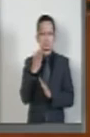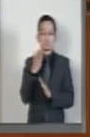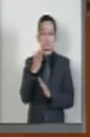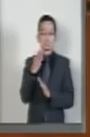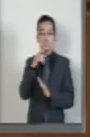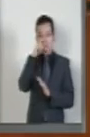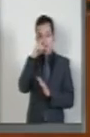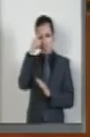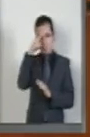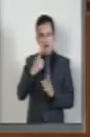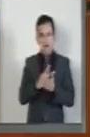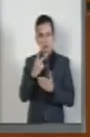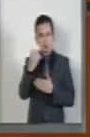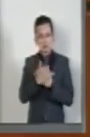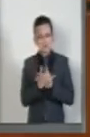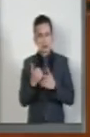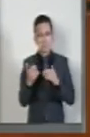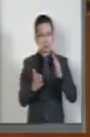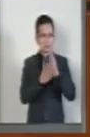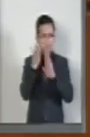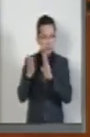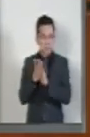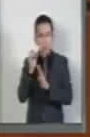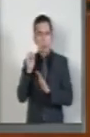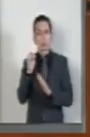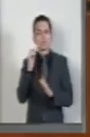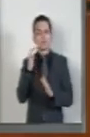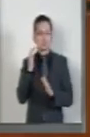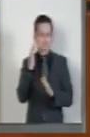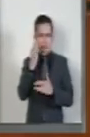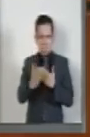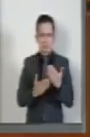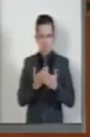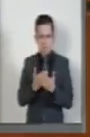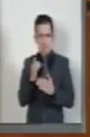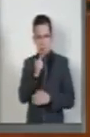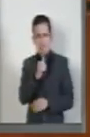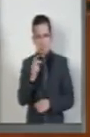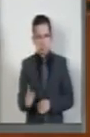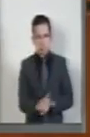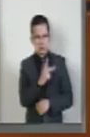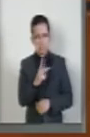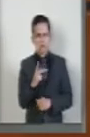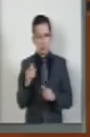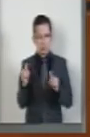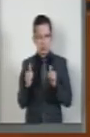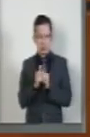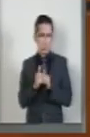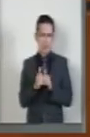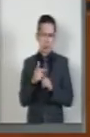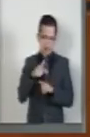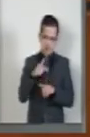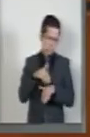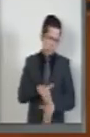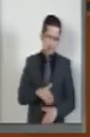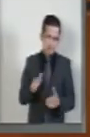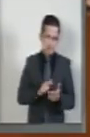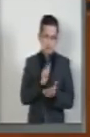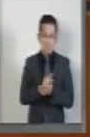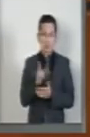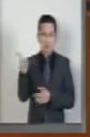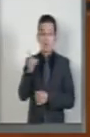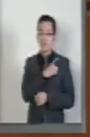asociadas a proyectos de infraestructura o servicios públicos celebrados de conformidad a lo dispuesto con esta ley,